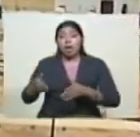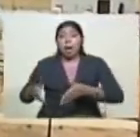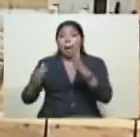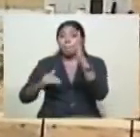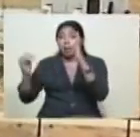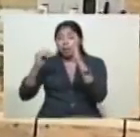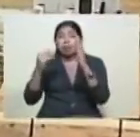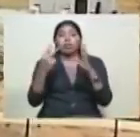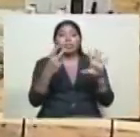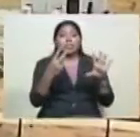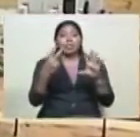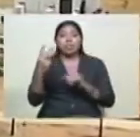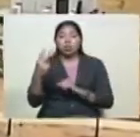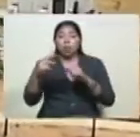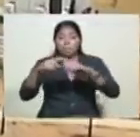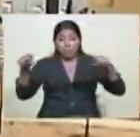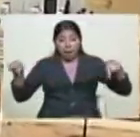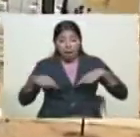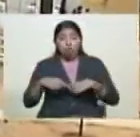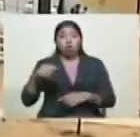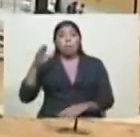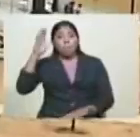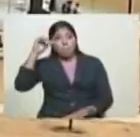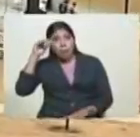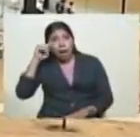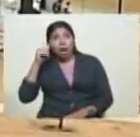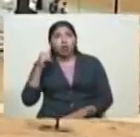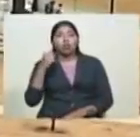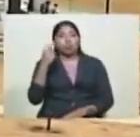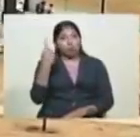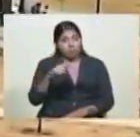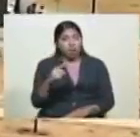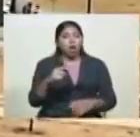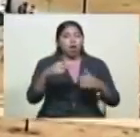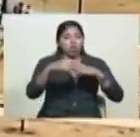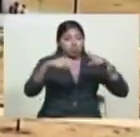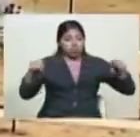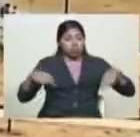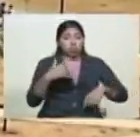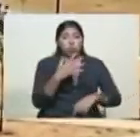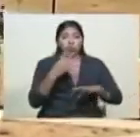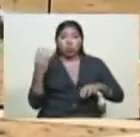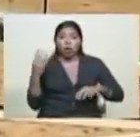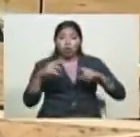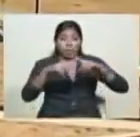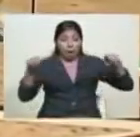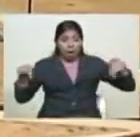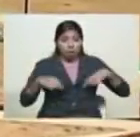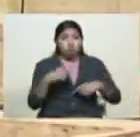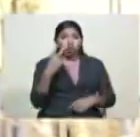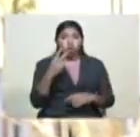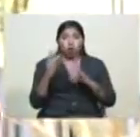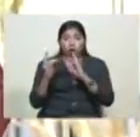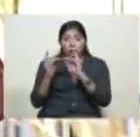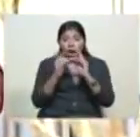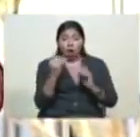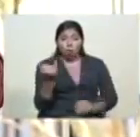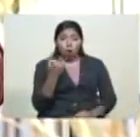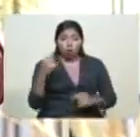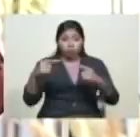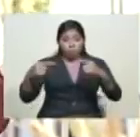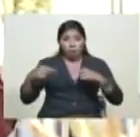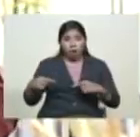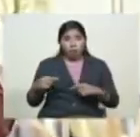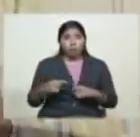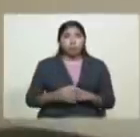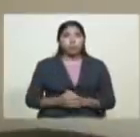72 metros con su baño, apartamentos de 2 habitaciones, 54 metros, tal como lo ha ordenado